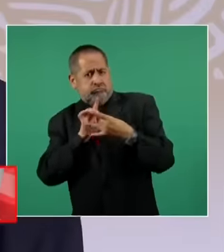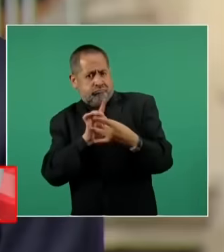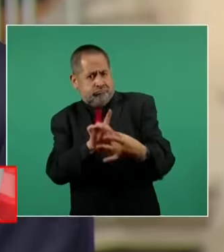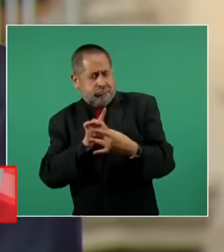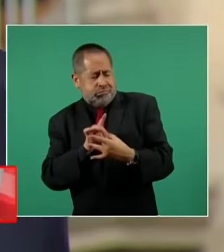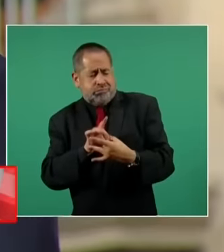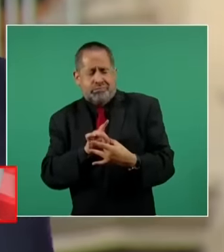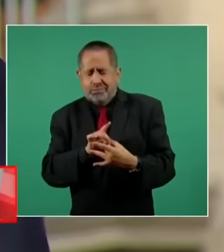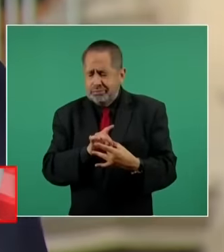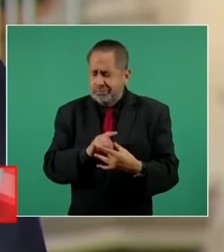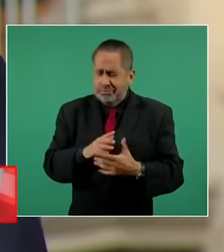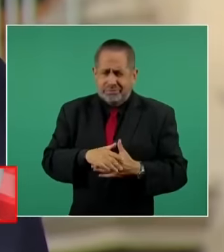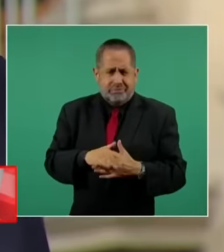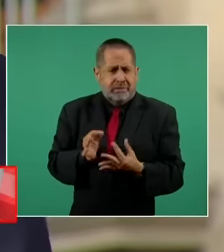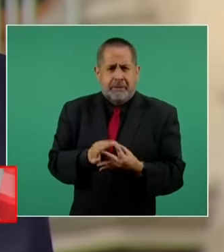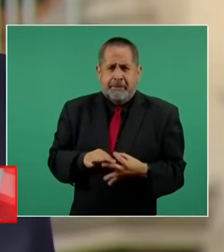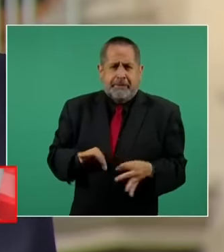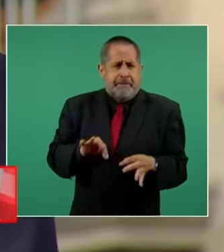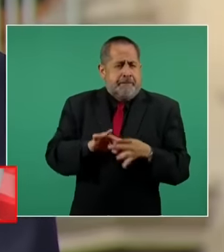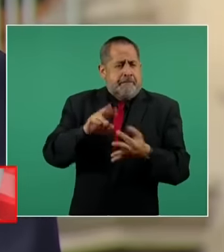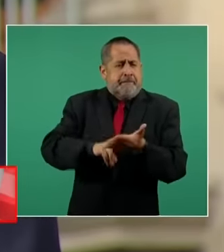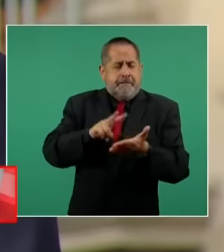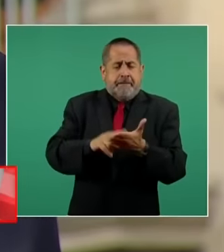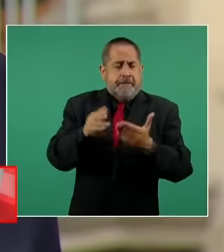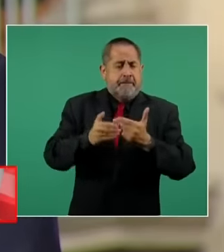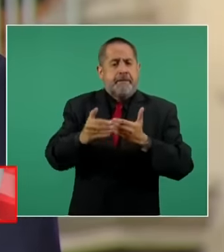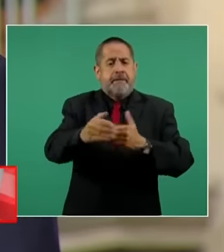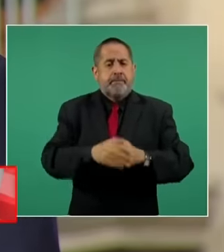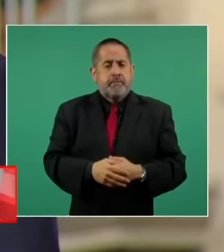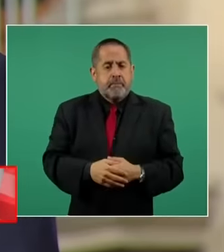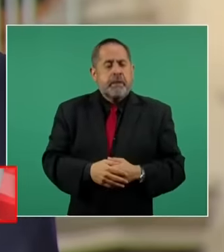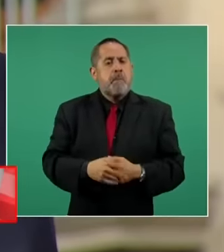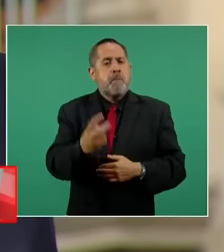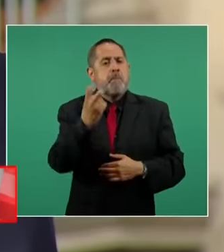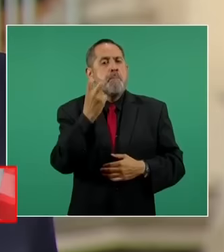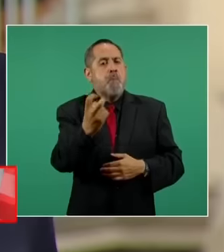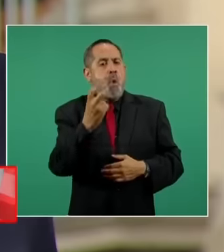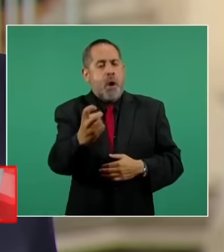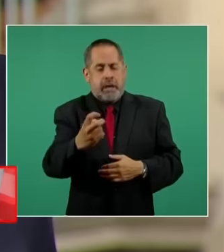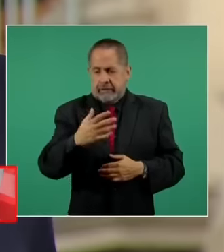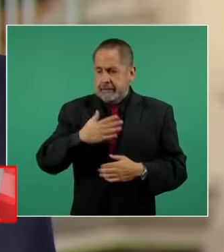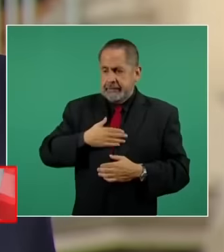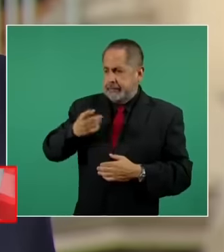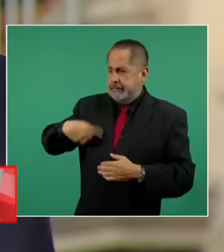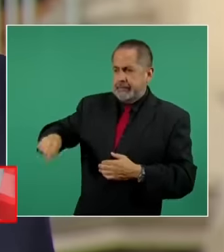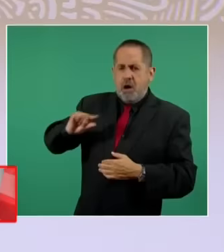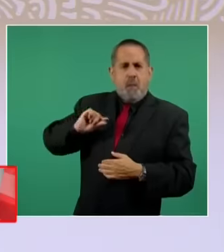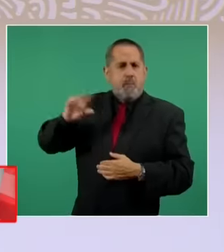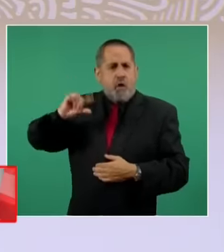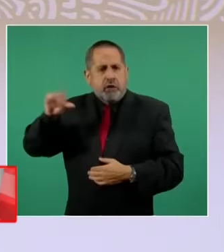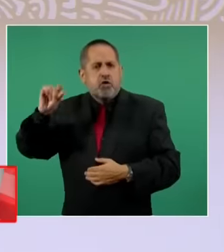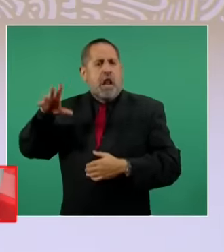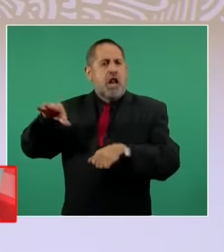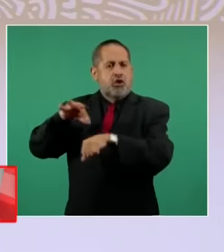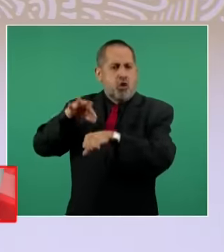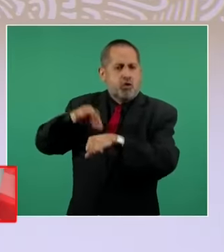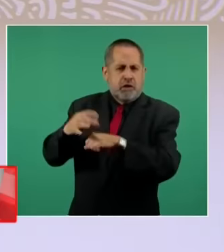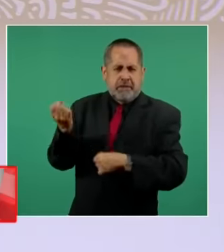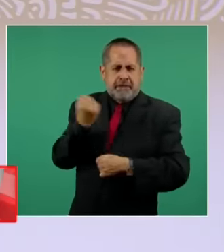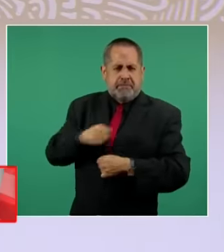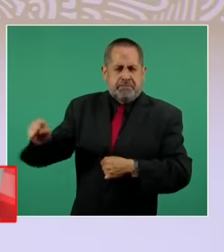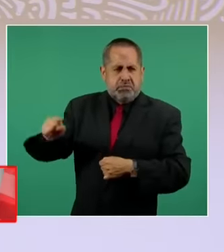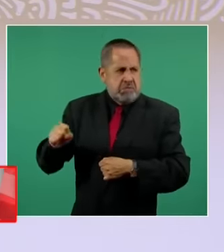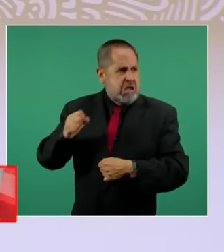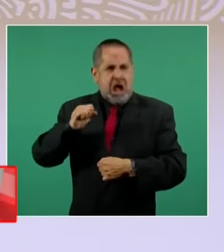pueblos adquiere mayor trascendencia. Por esa razón, nuestros profesionales y técnicos de la salud no dudaron